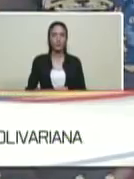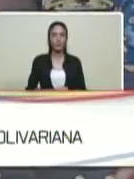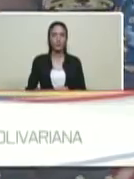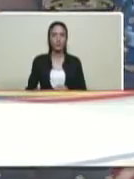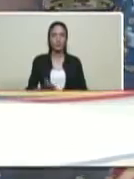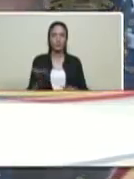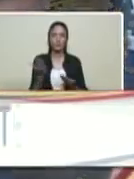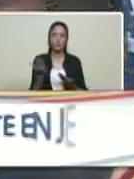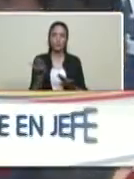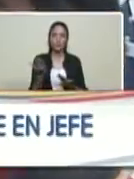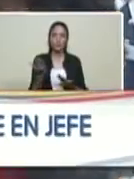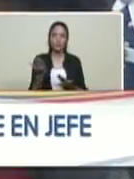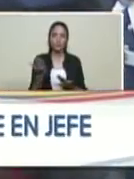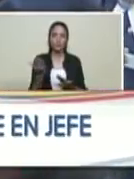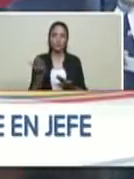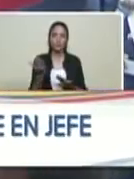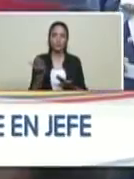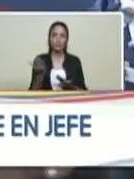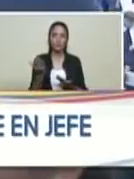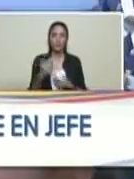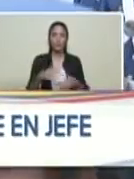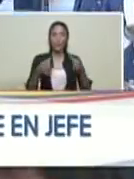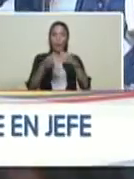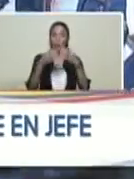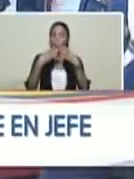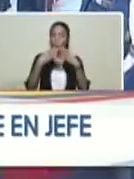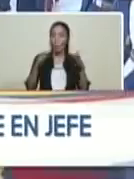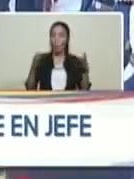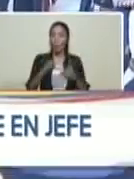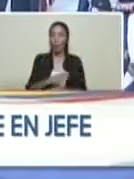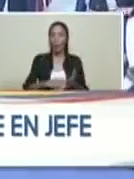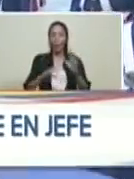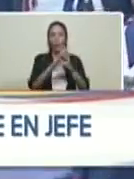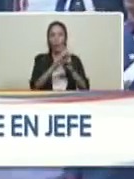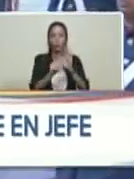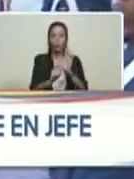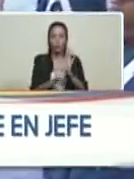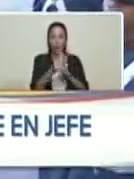queridos poderes públicos constitucionales